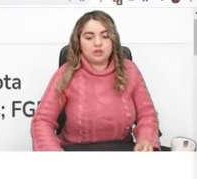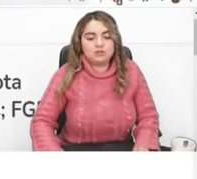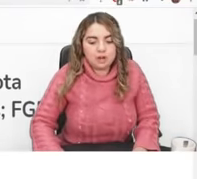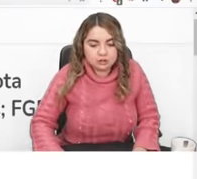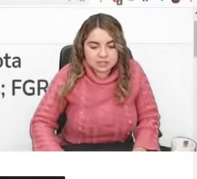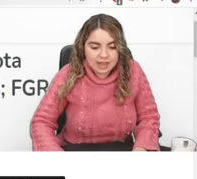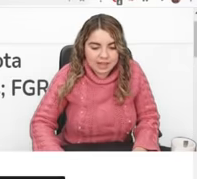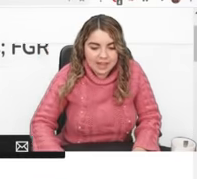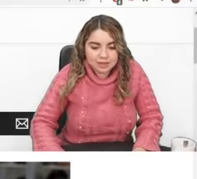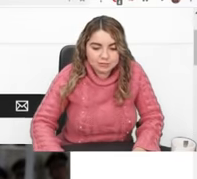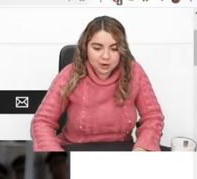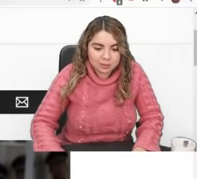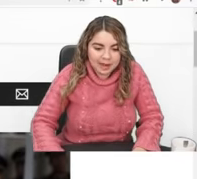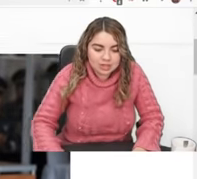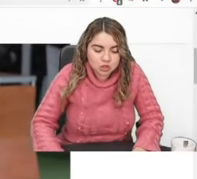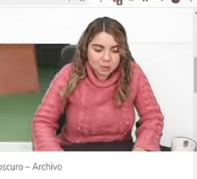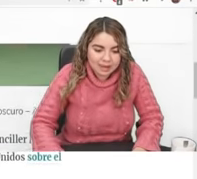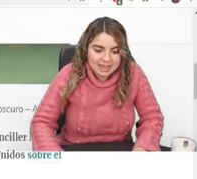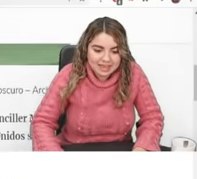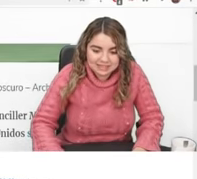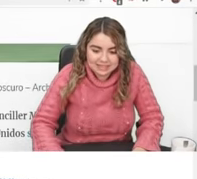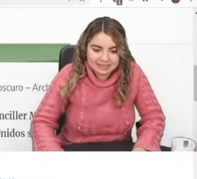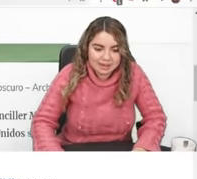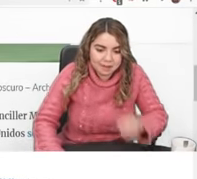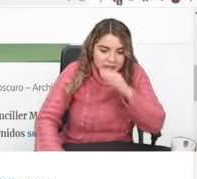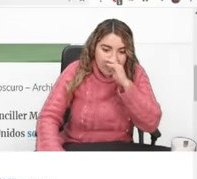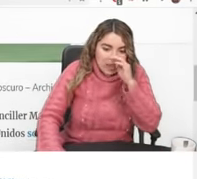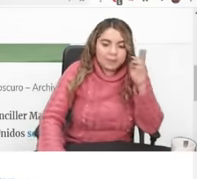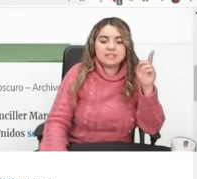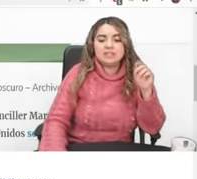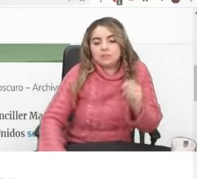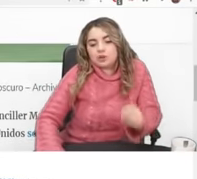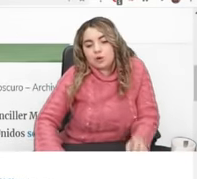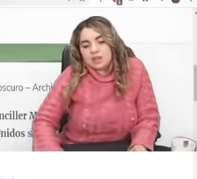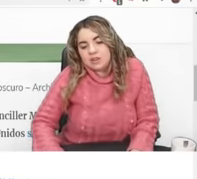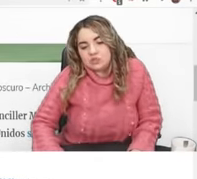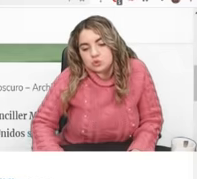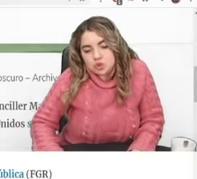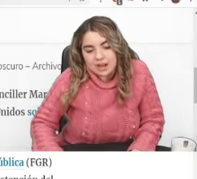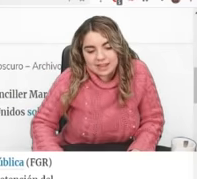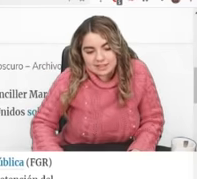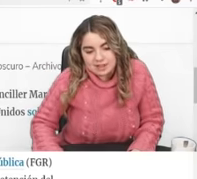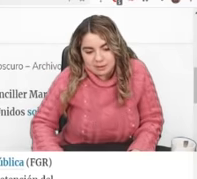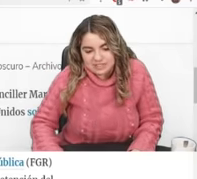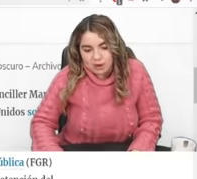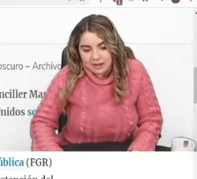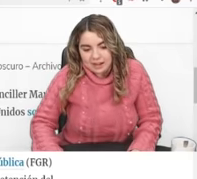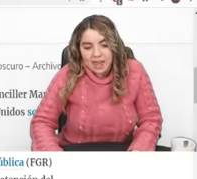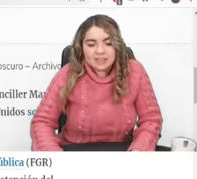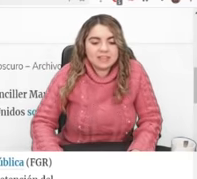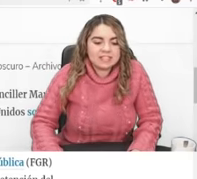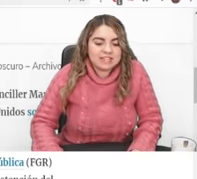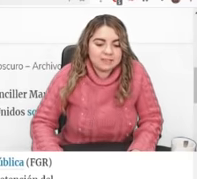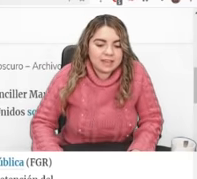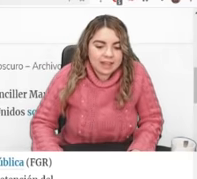caso Cienfuegos. Fiscalía informará sobre este tema. El presidente informó que dio la instrucción al canciller Marcelo Ebrard